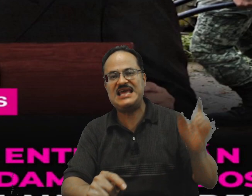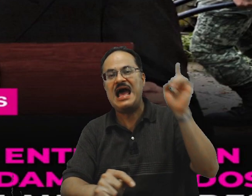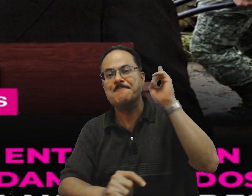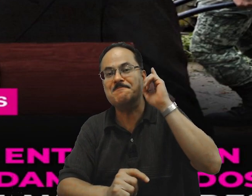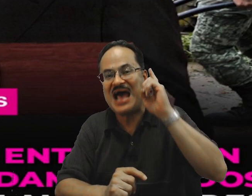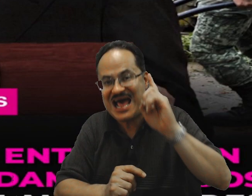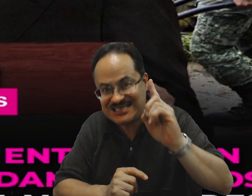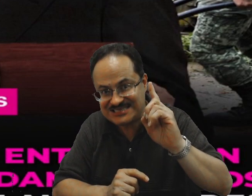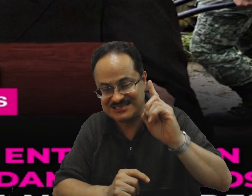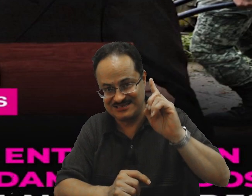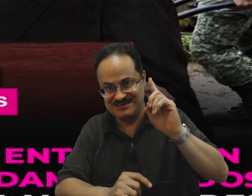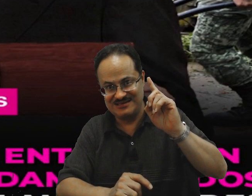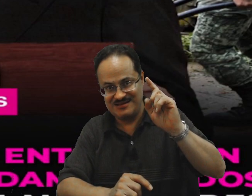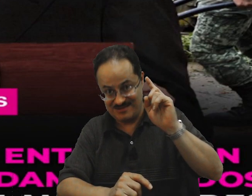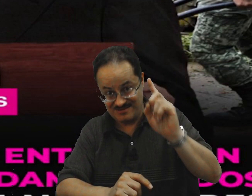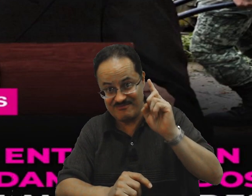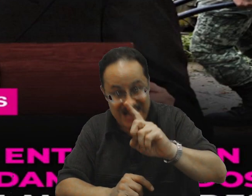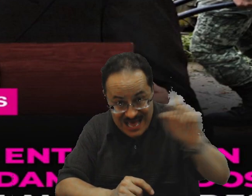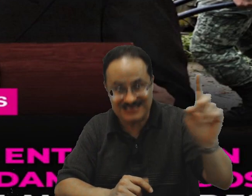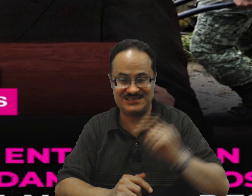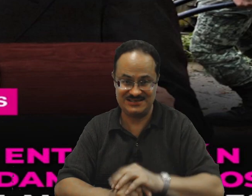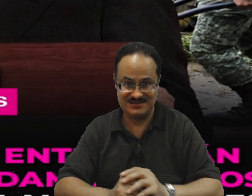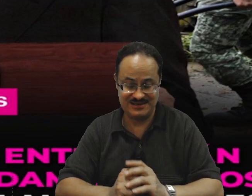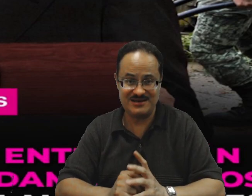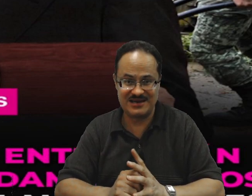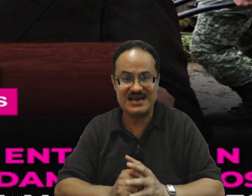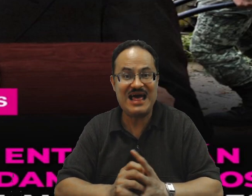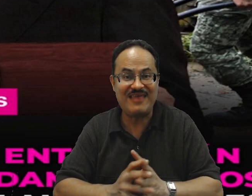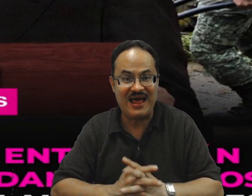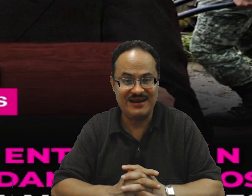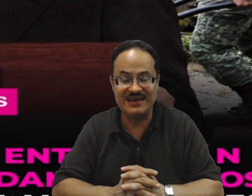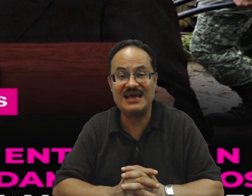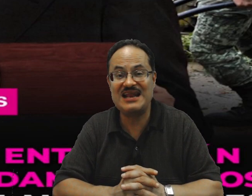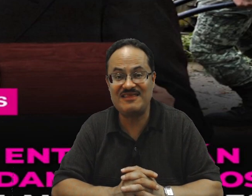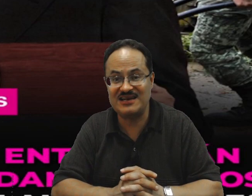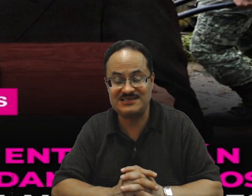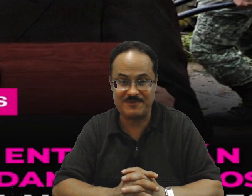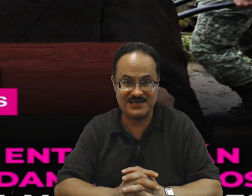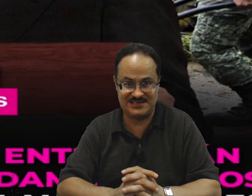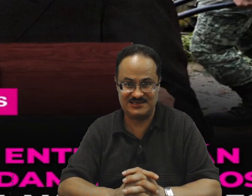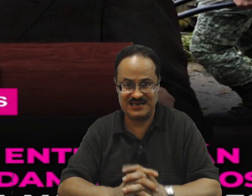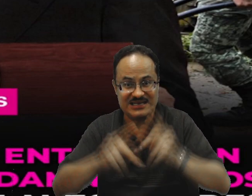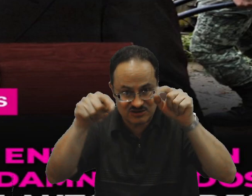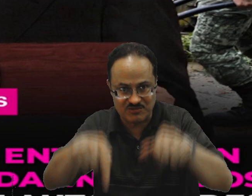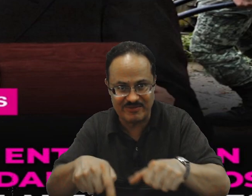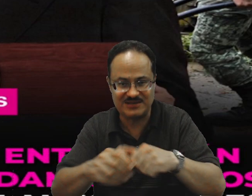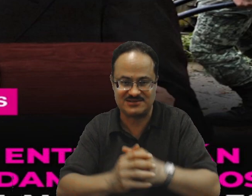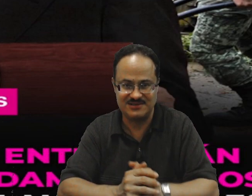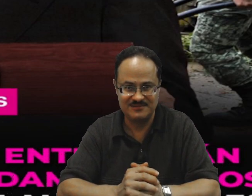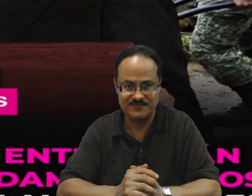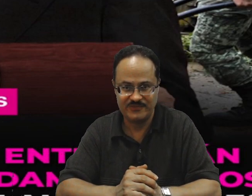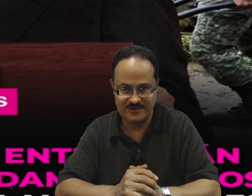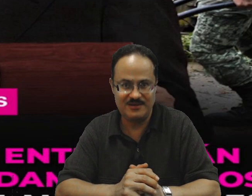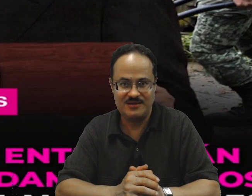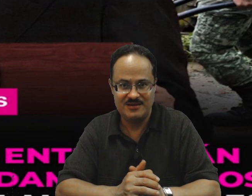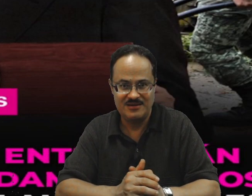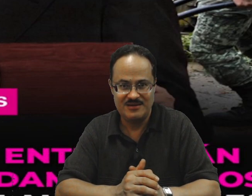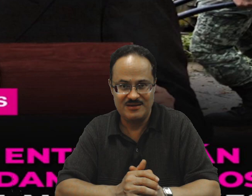tragedia más más que nada Ni que nadie en este país en estos